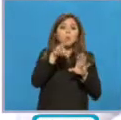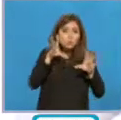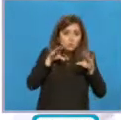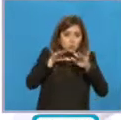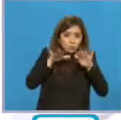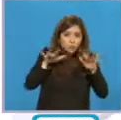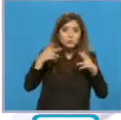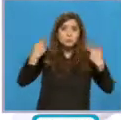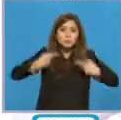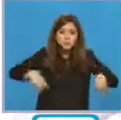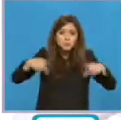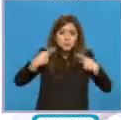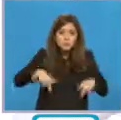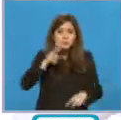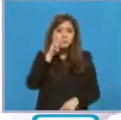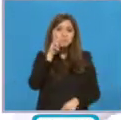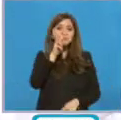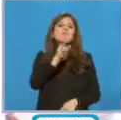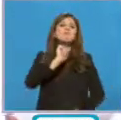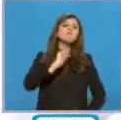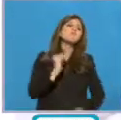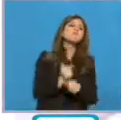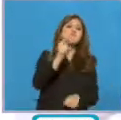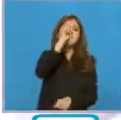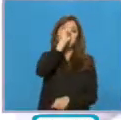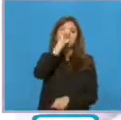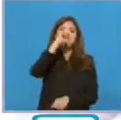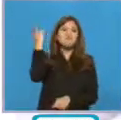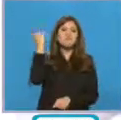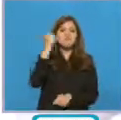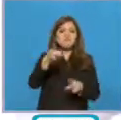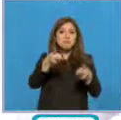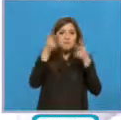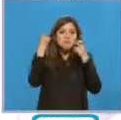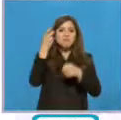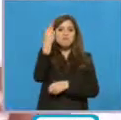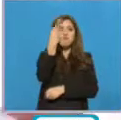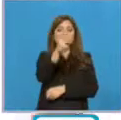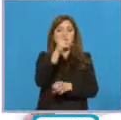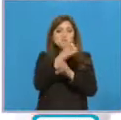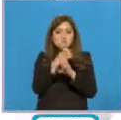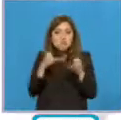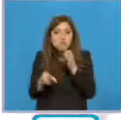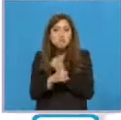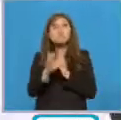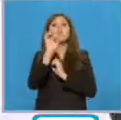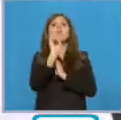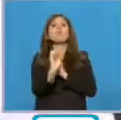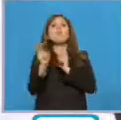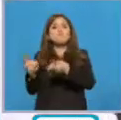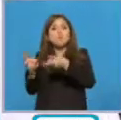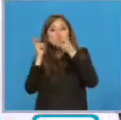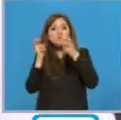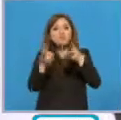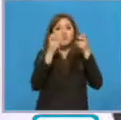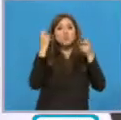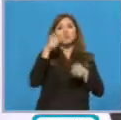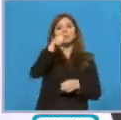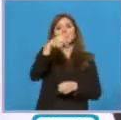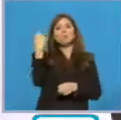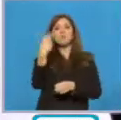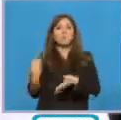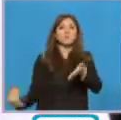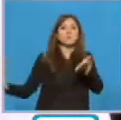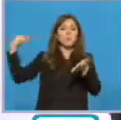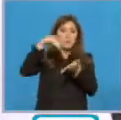cual los delincuentes vieron la oportunidad de hacer de las suyas para robarte tu patrimonio o cometer delitos a tu nombre, ¿no? Para